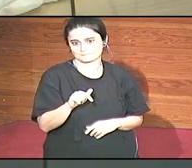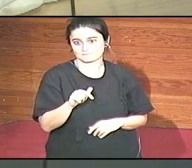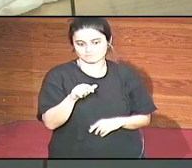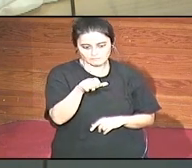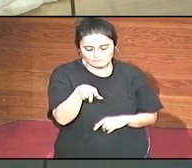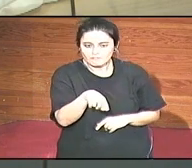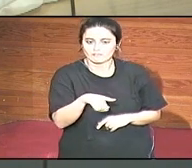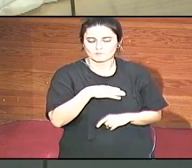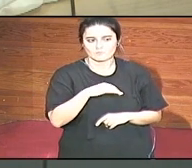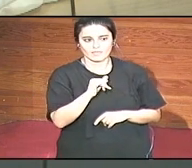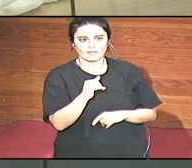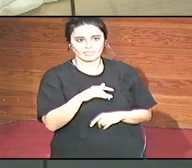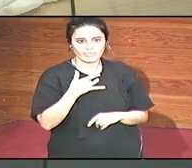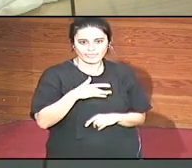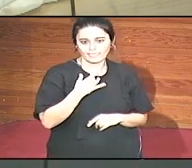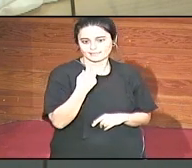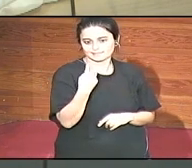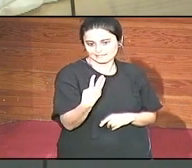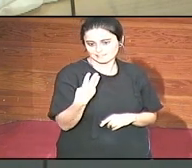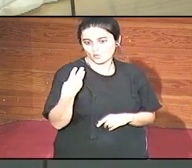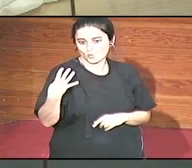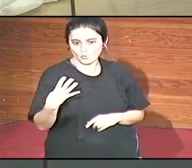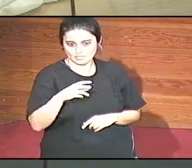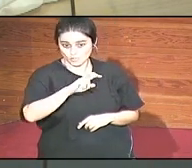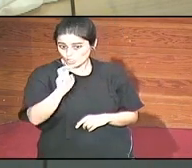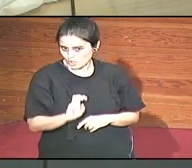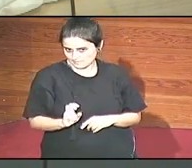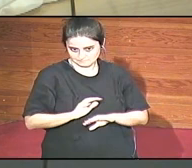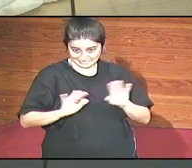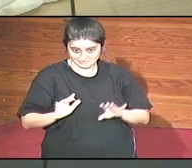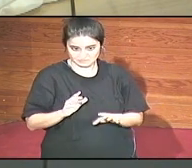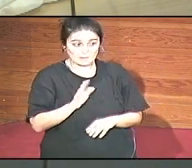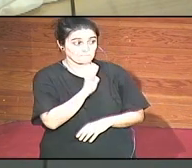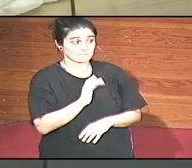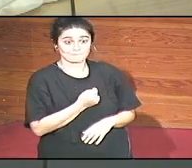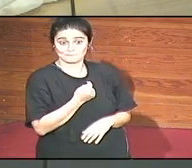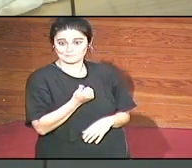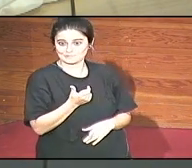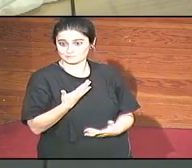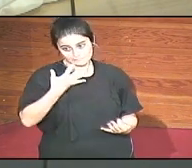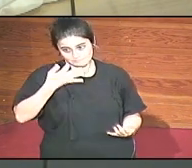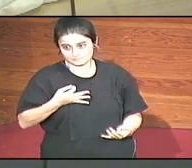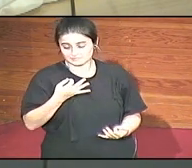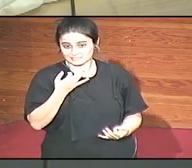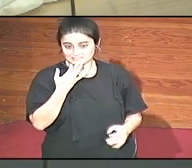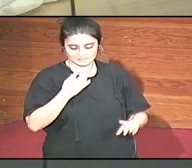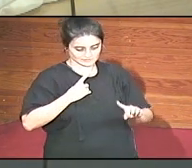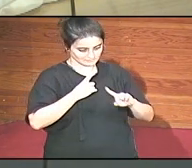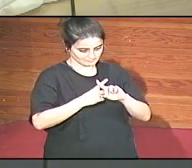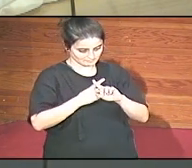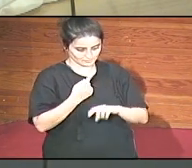34 dólares al día que nos puede parecer poco pero si lo pones en los multiplicas por 400 millones